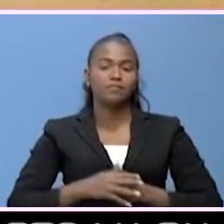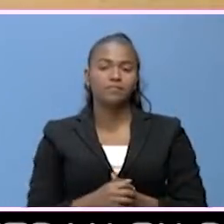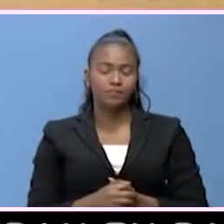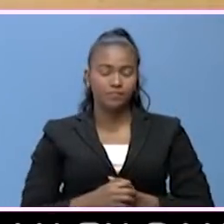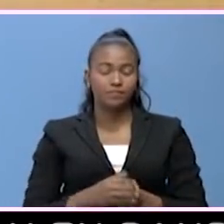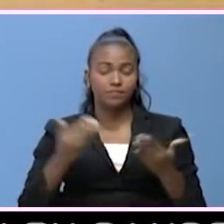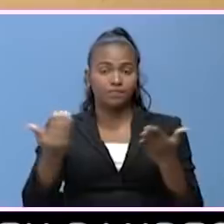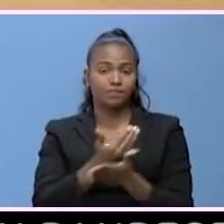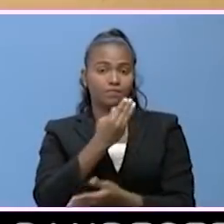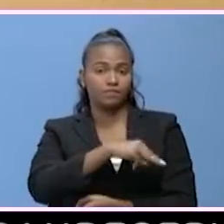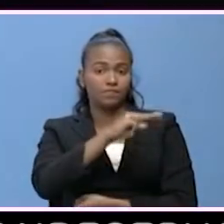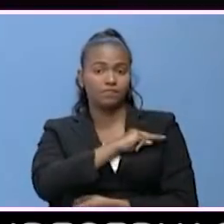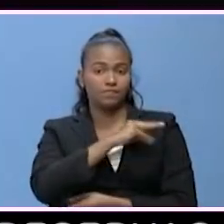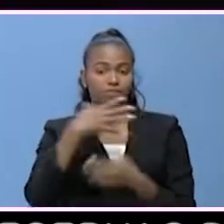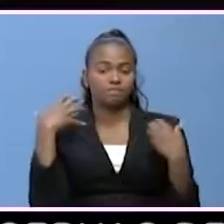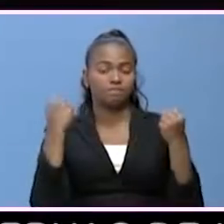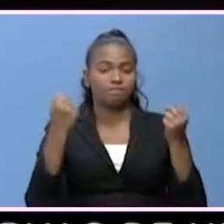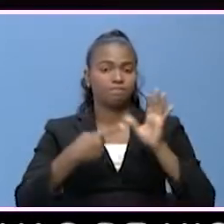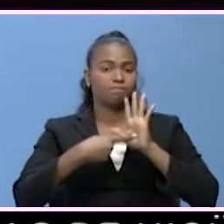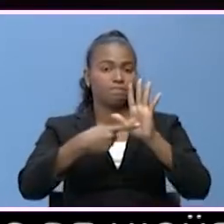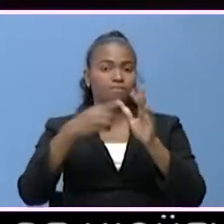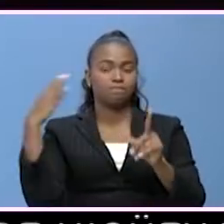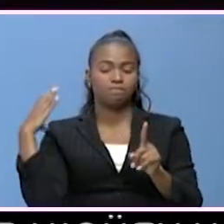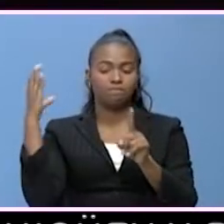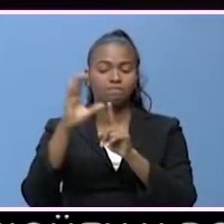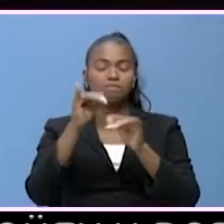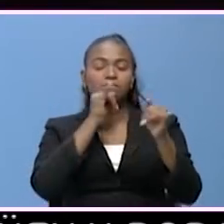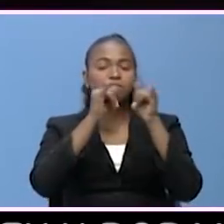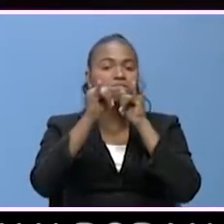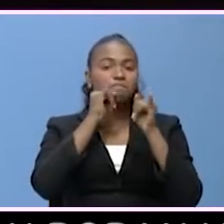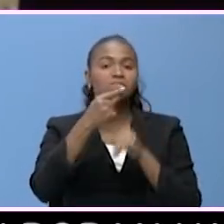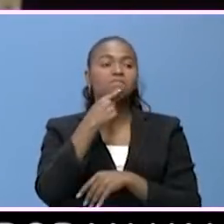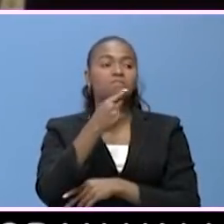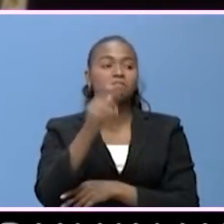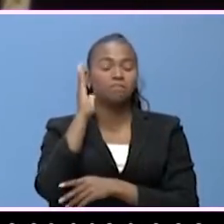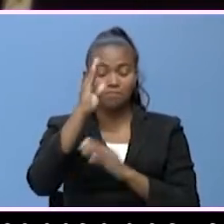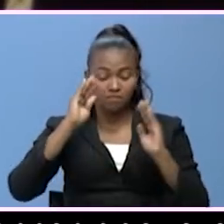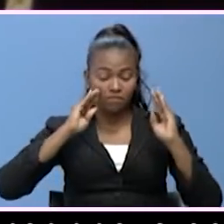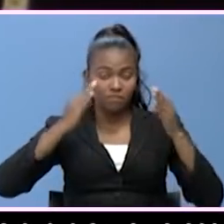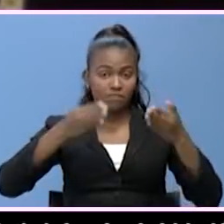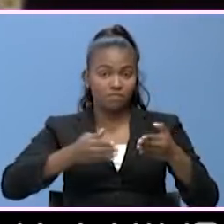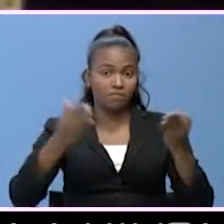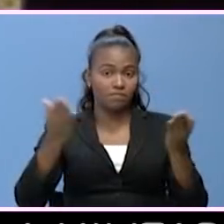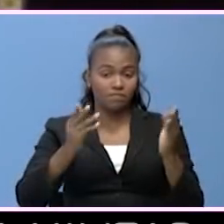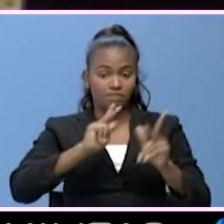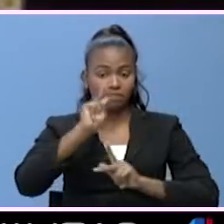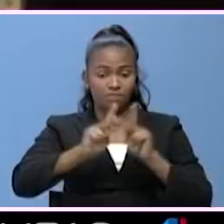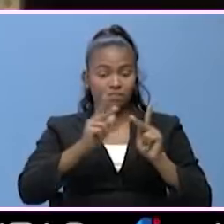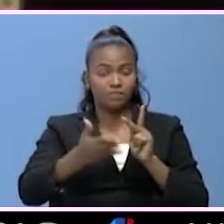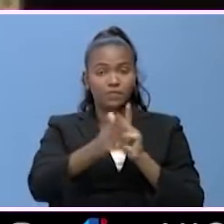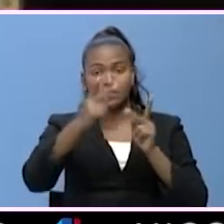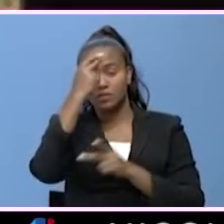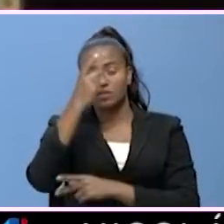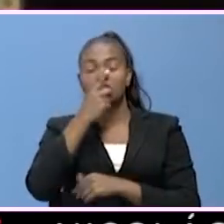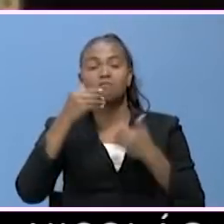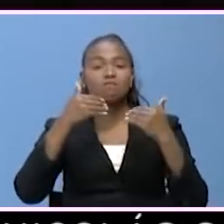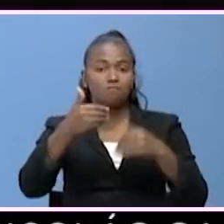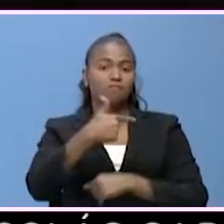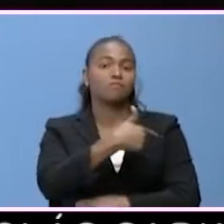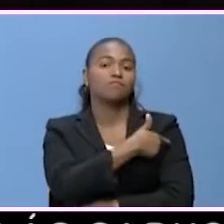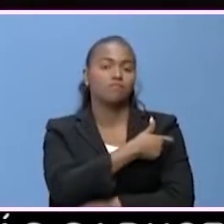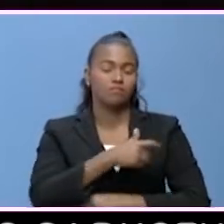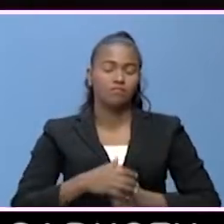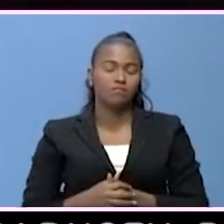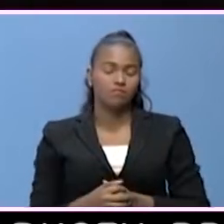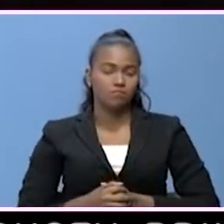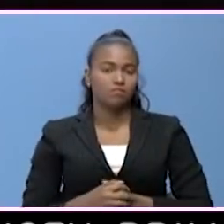nuevo ministro de Salud, quien fue presentado durante la rueda de prensa, manifestó que se enfocará en que la población se vacune.